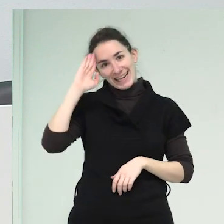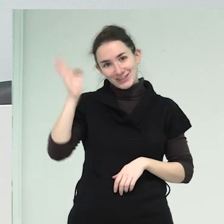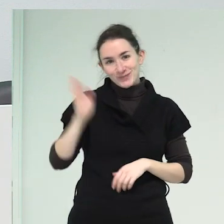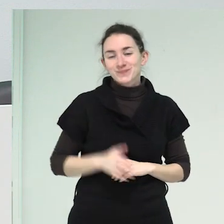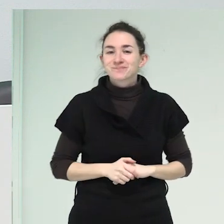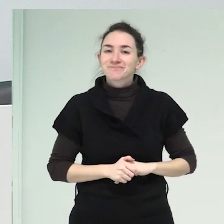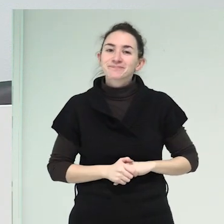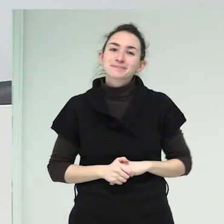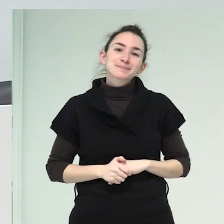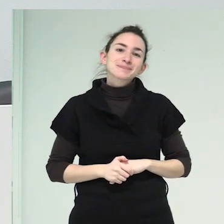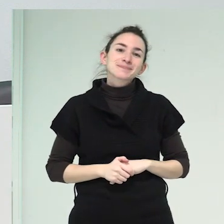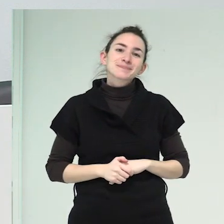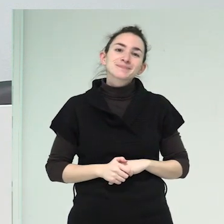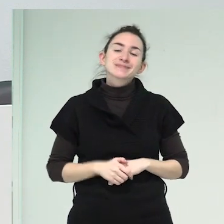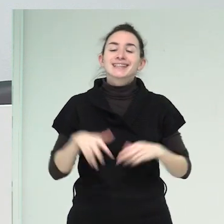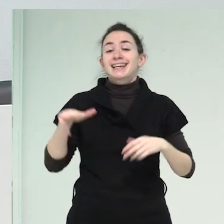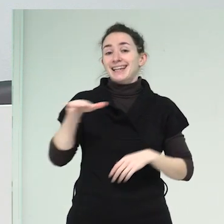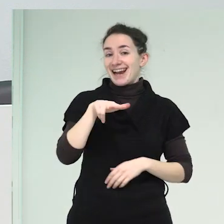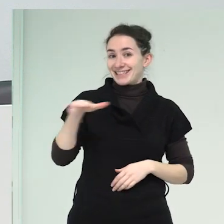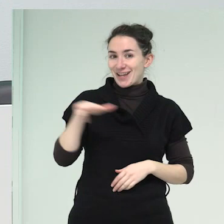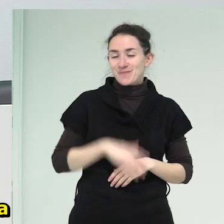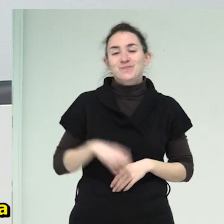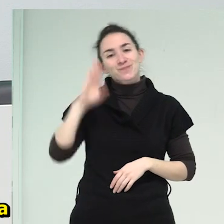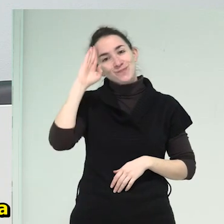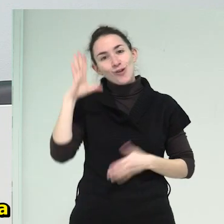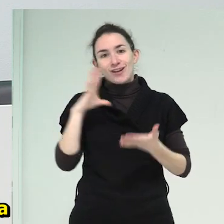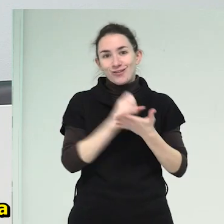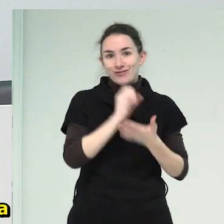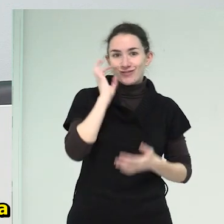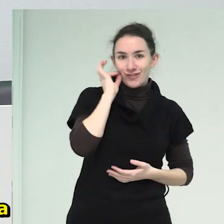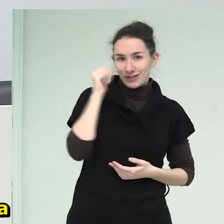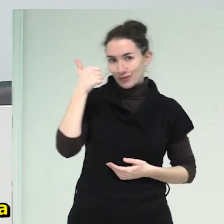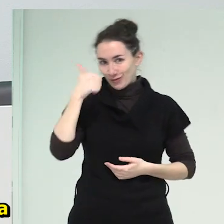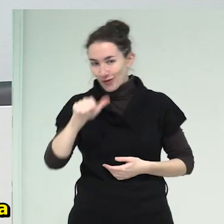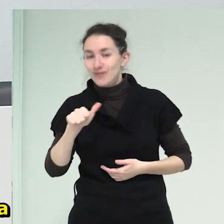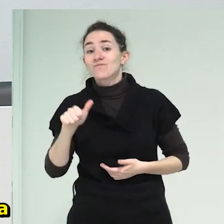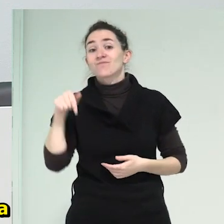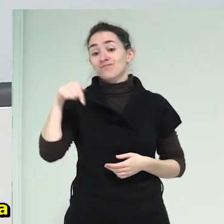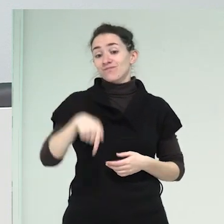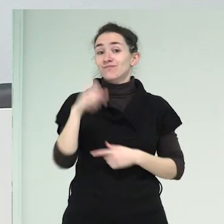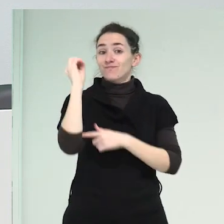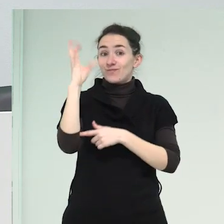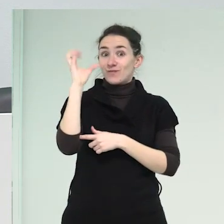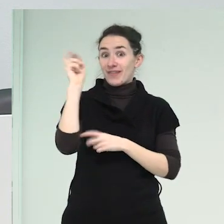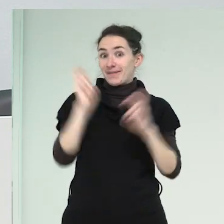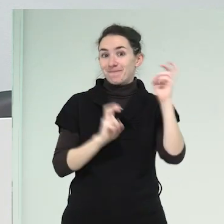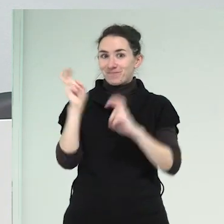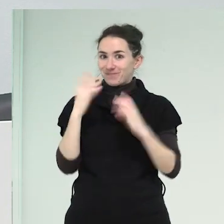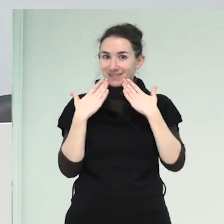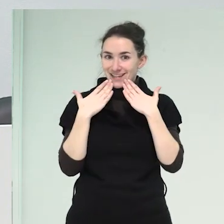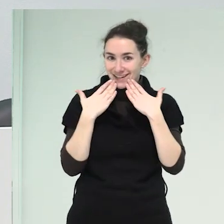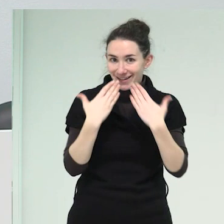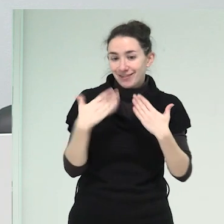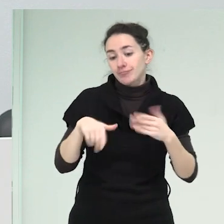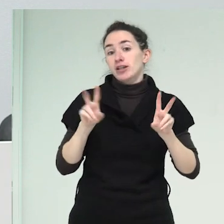Bueno, hola a todas y a todos. Gracias por venir a esta conferencia que se llama